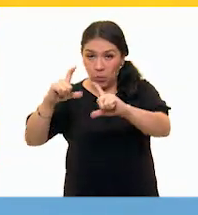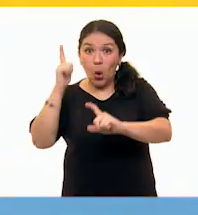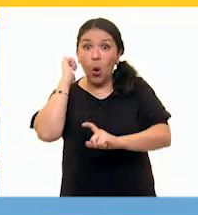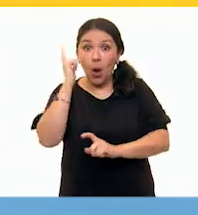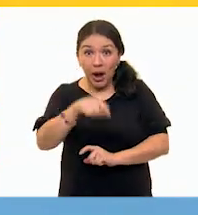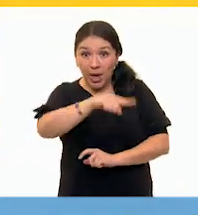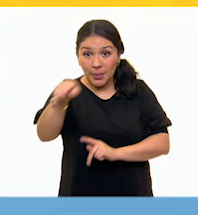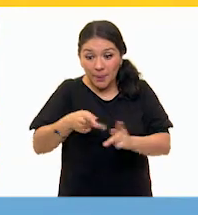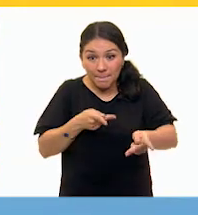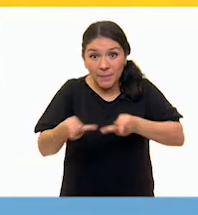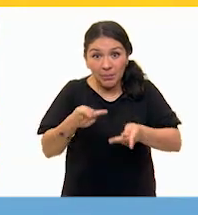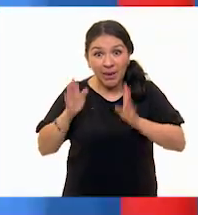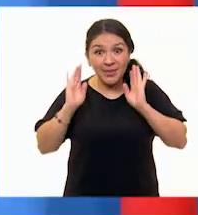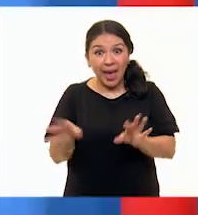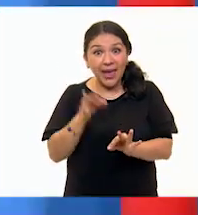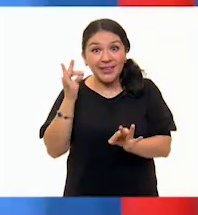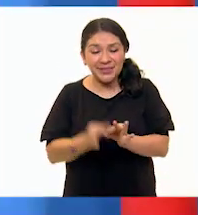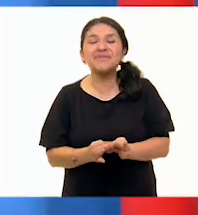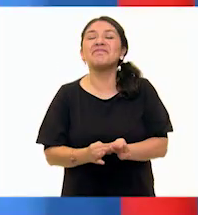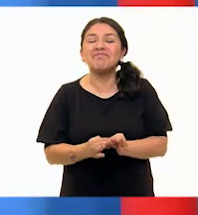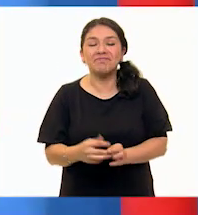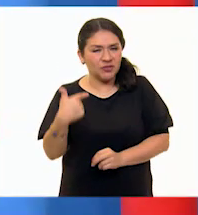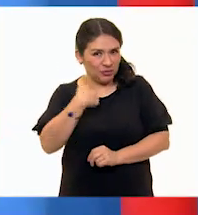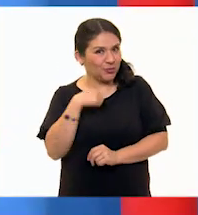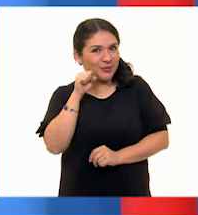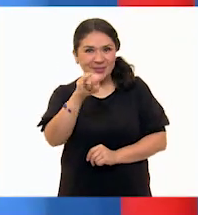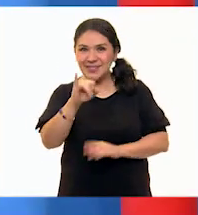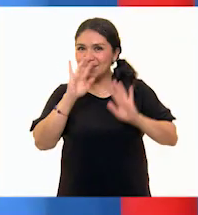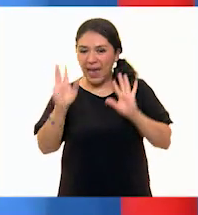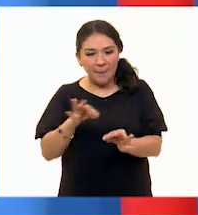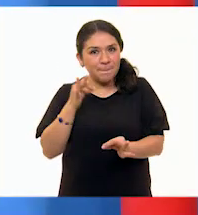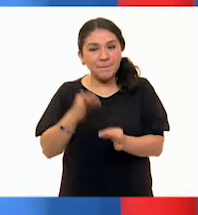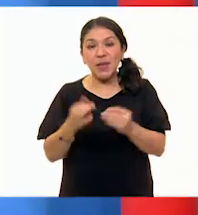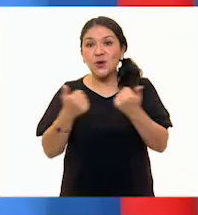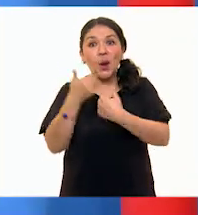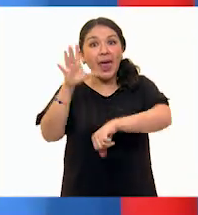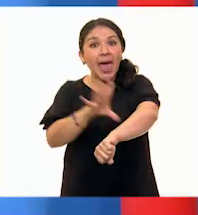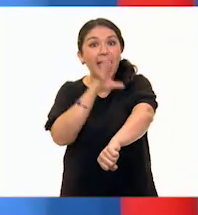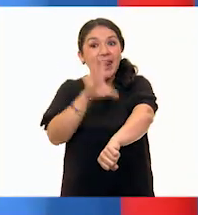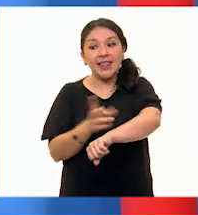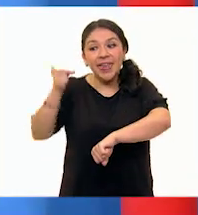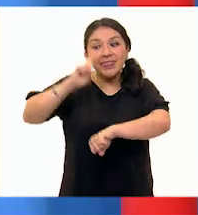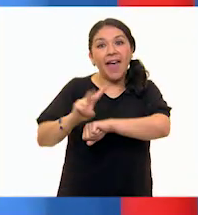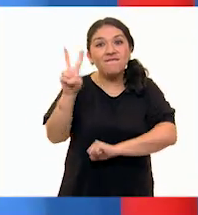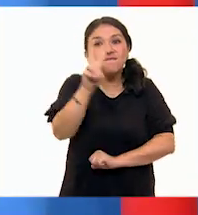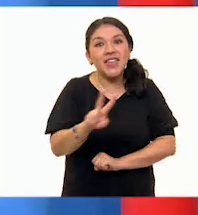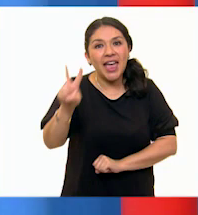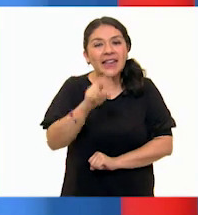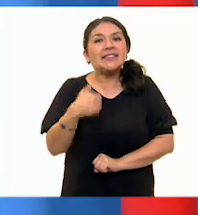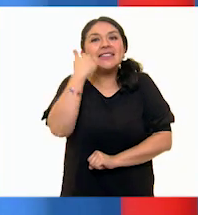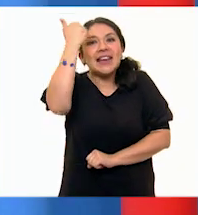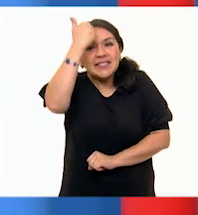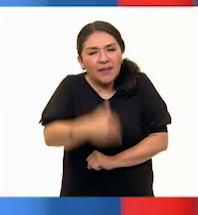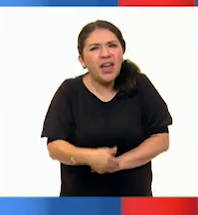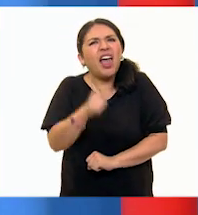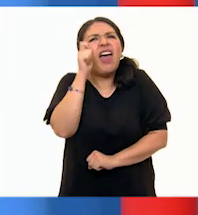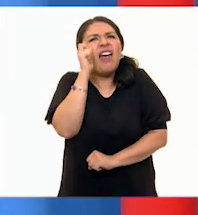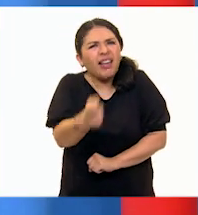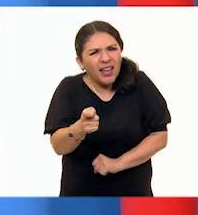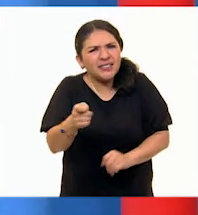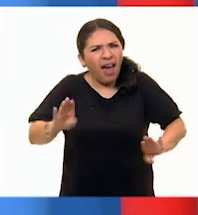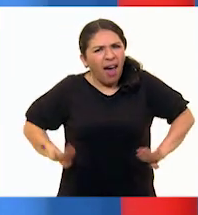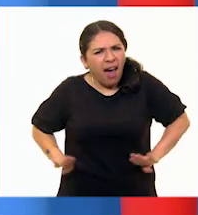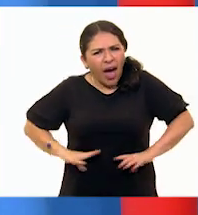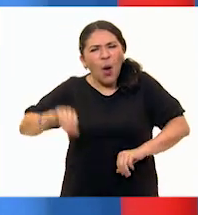estén listos en casa. Yo estoy más que lista con la energía del viernes y con la curiosidad de saber qué